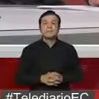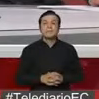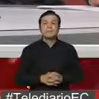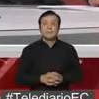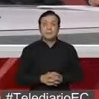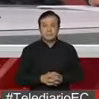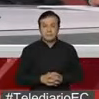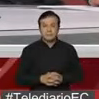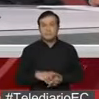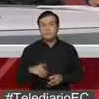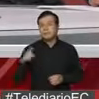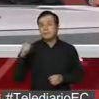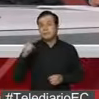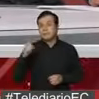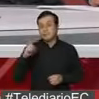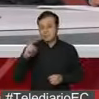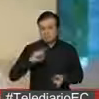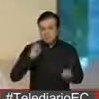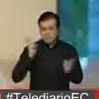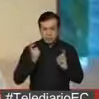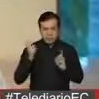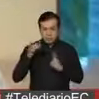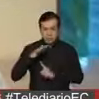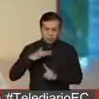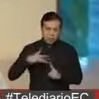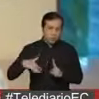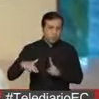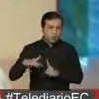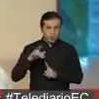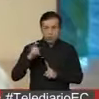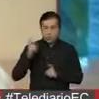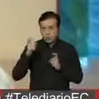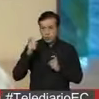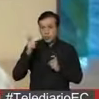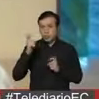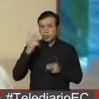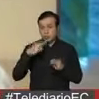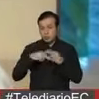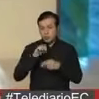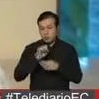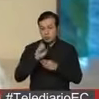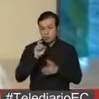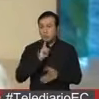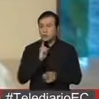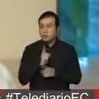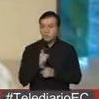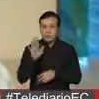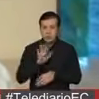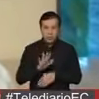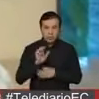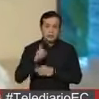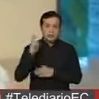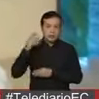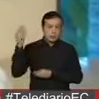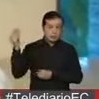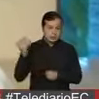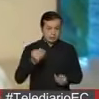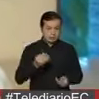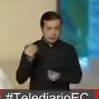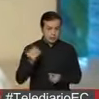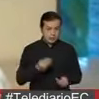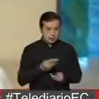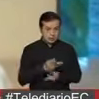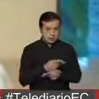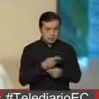Bueno, necesitamos transformar el entorno para hacer negocios en el Ecuador. Tiene que el país ser atractivo para producir